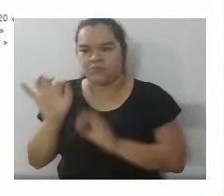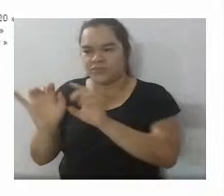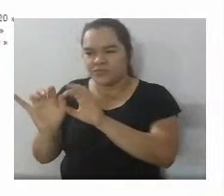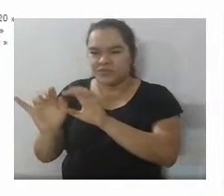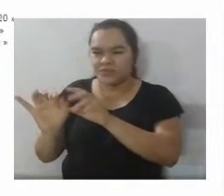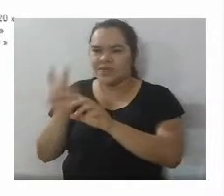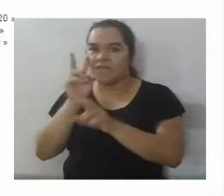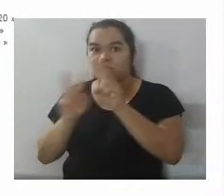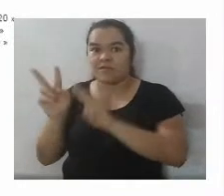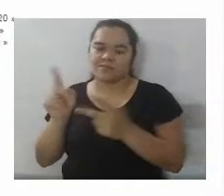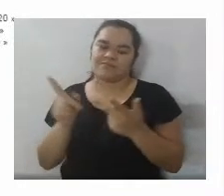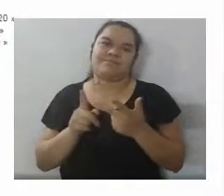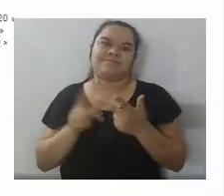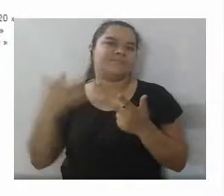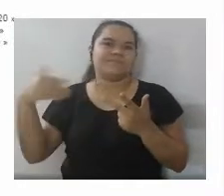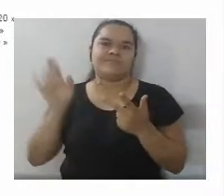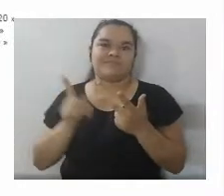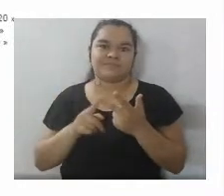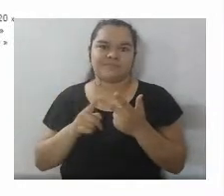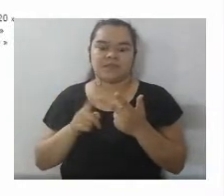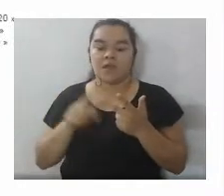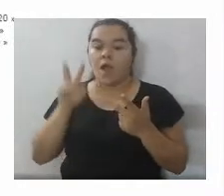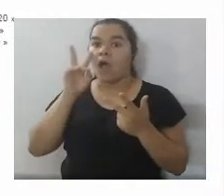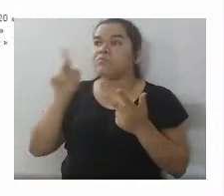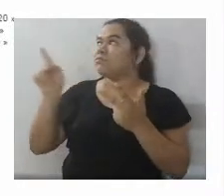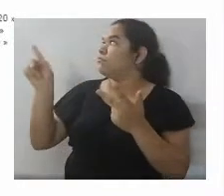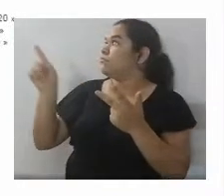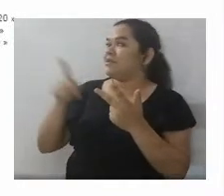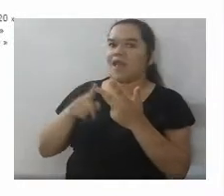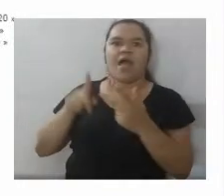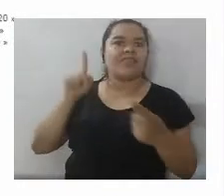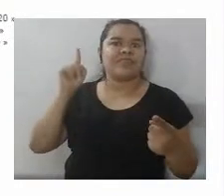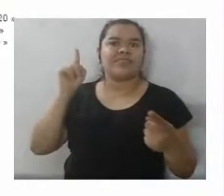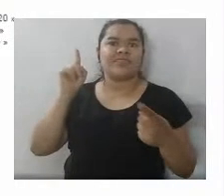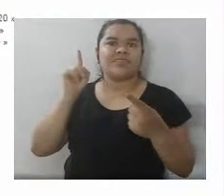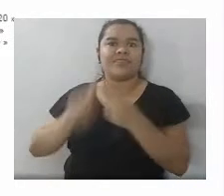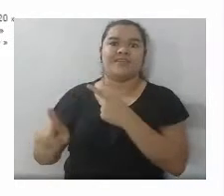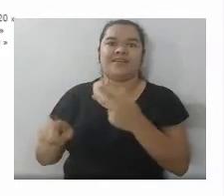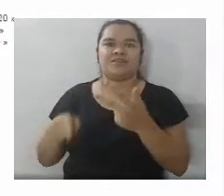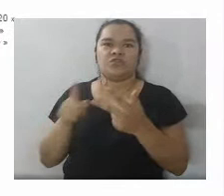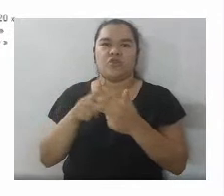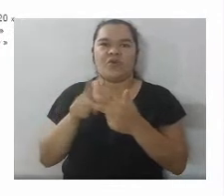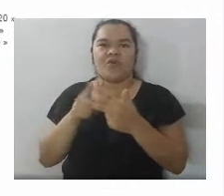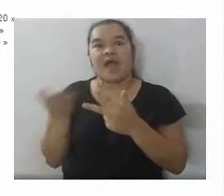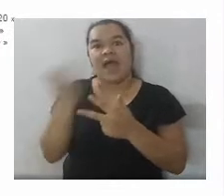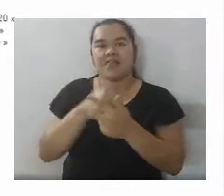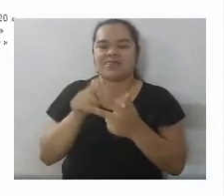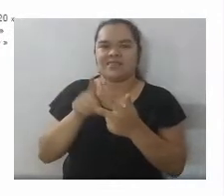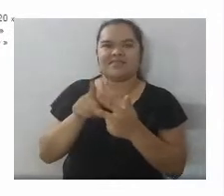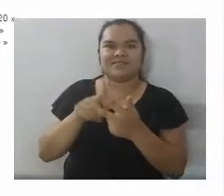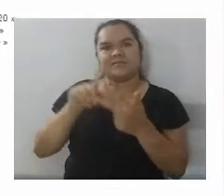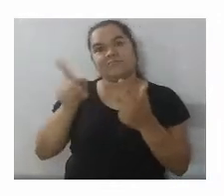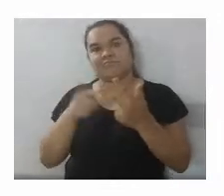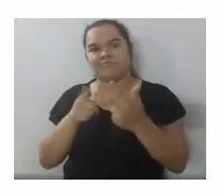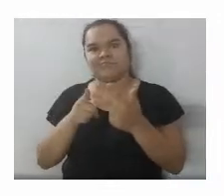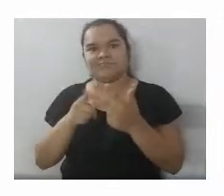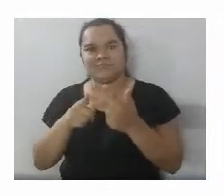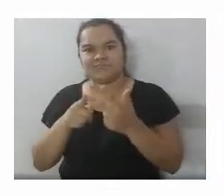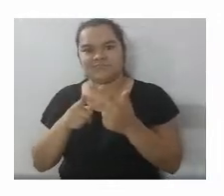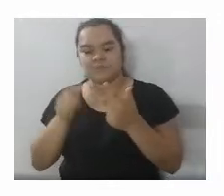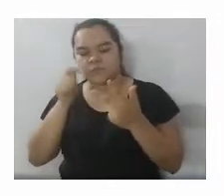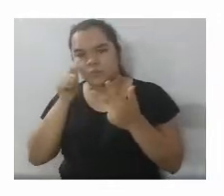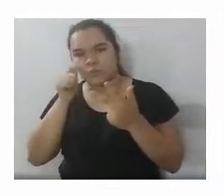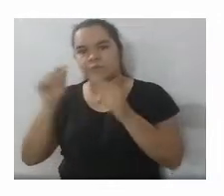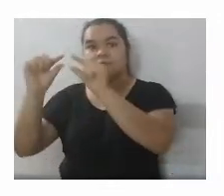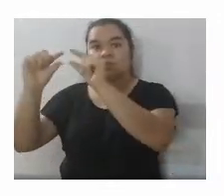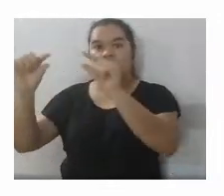que acá nos pasa directamente a este sitio que hicimos en el segundo clic en la página de la UNE, nuevamente nos vamos a prescripción,